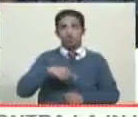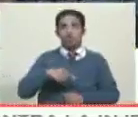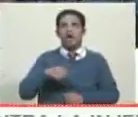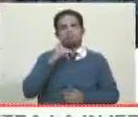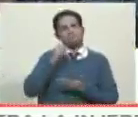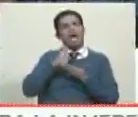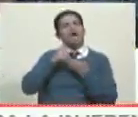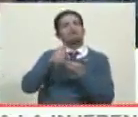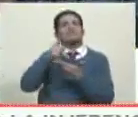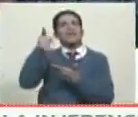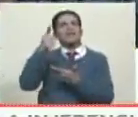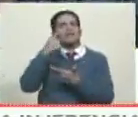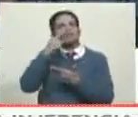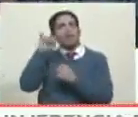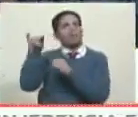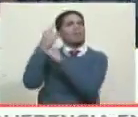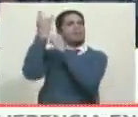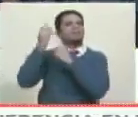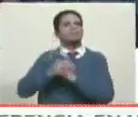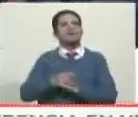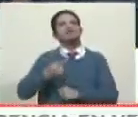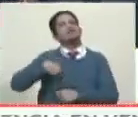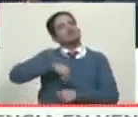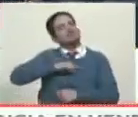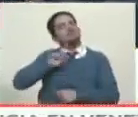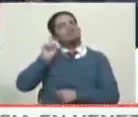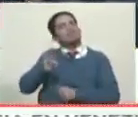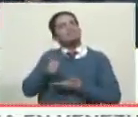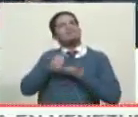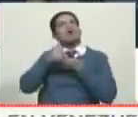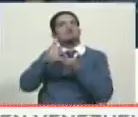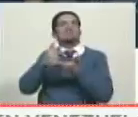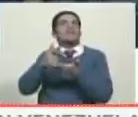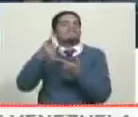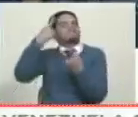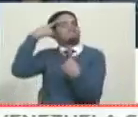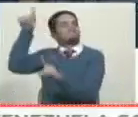se le revierta debemos ayudarlo a que se le revierta